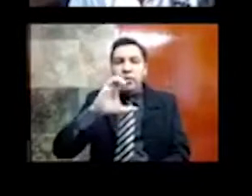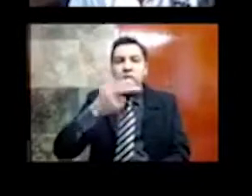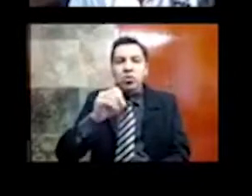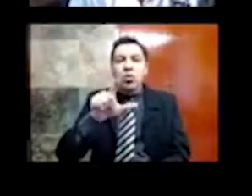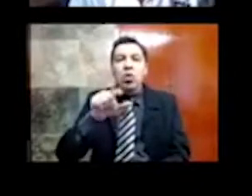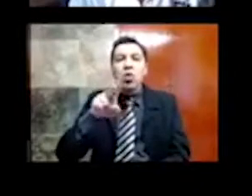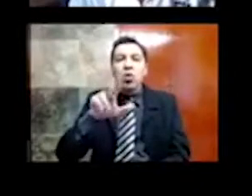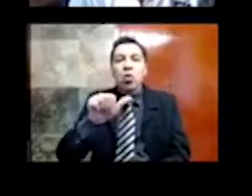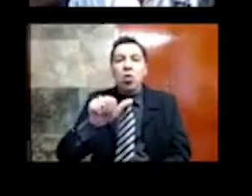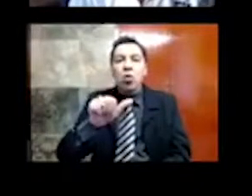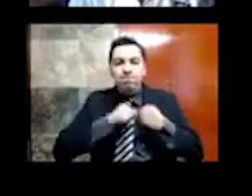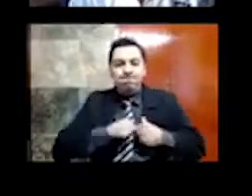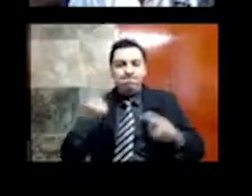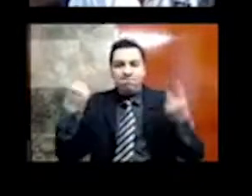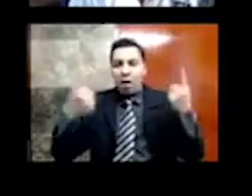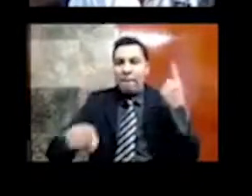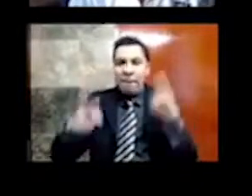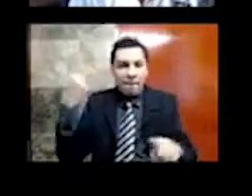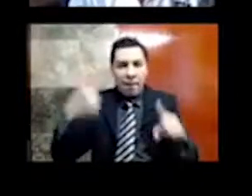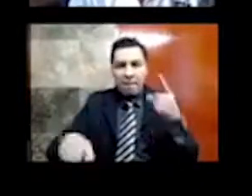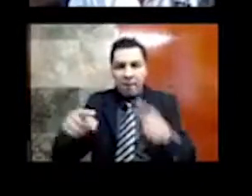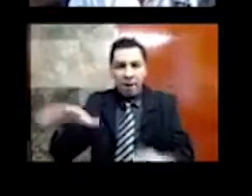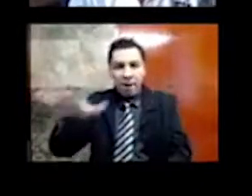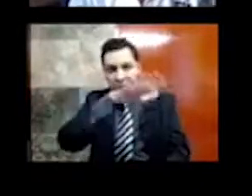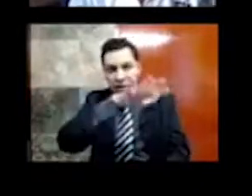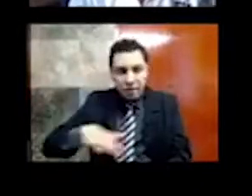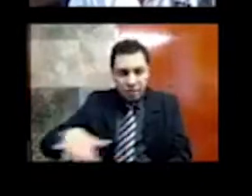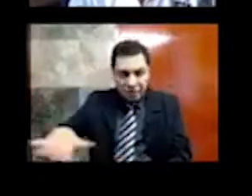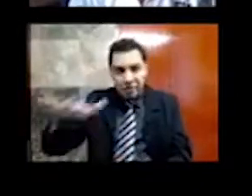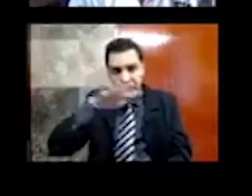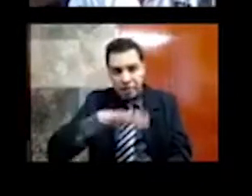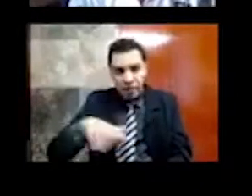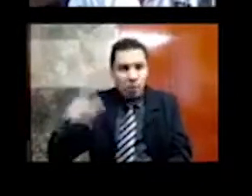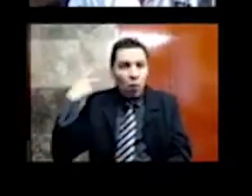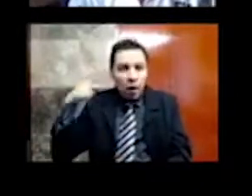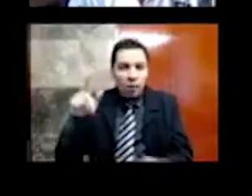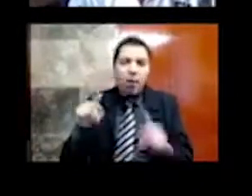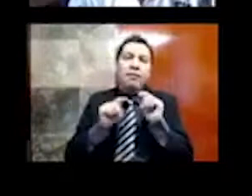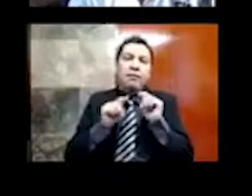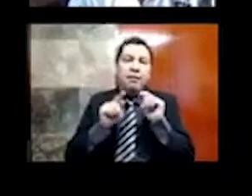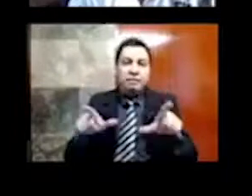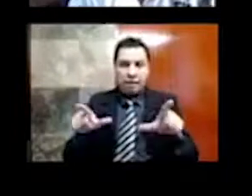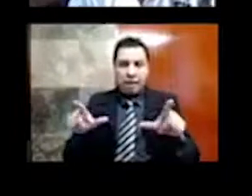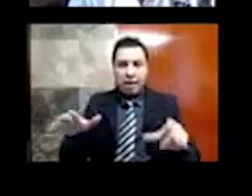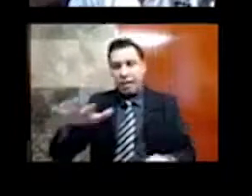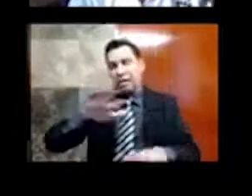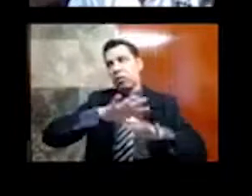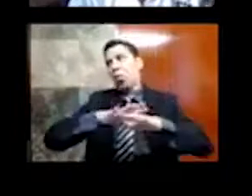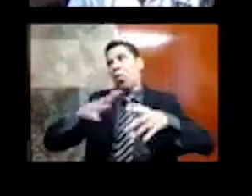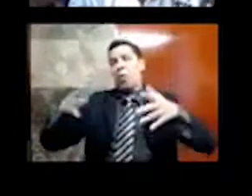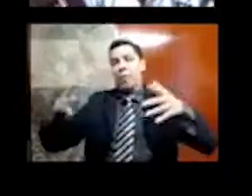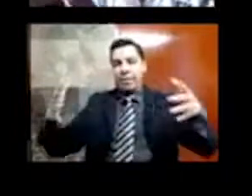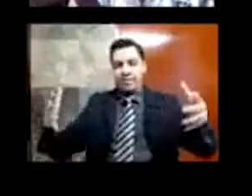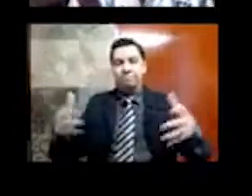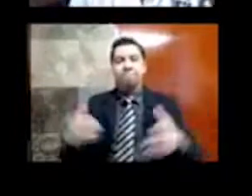ciudad sagrada. Este es el valle de Puebla, Tlaxcala, que es enorme, gigantesco.